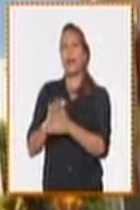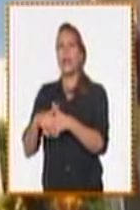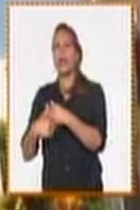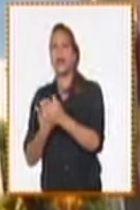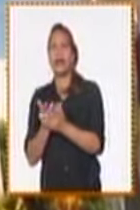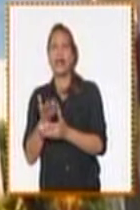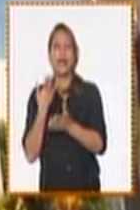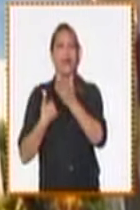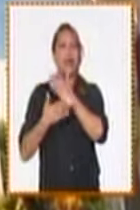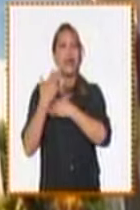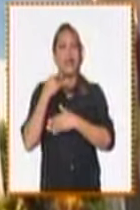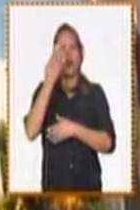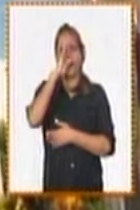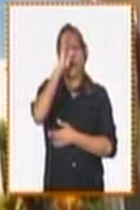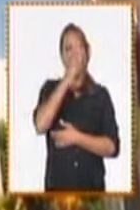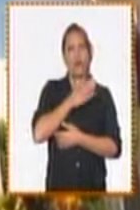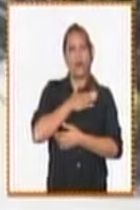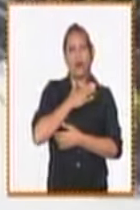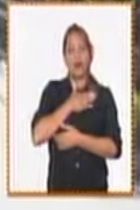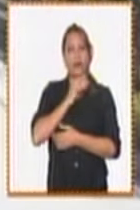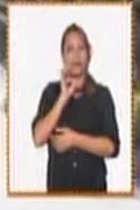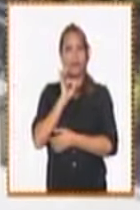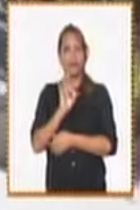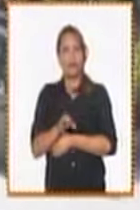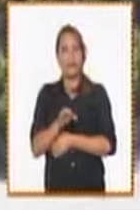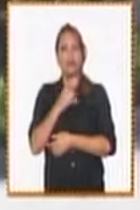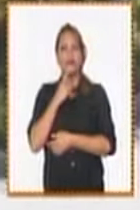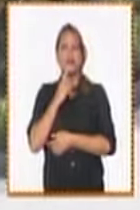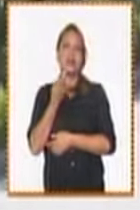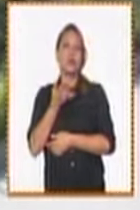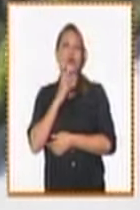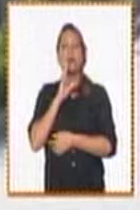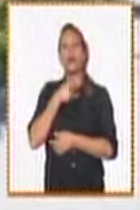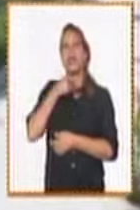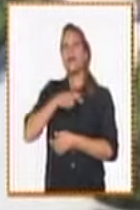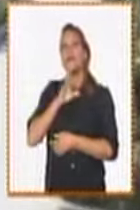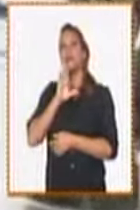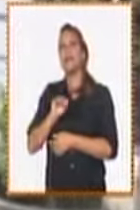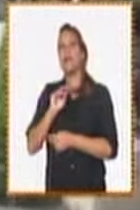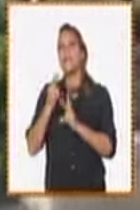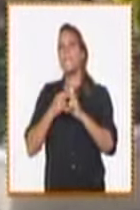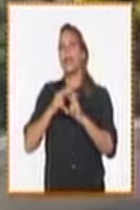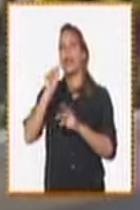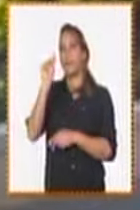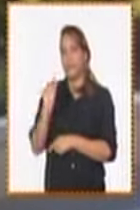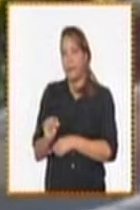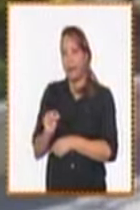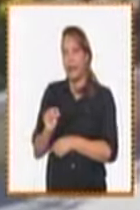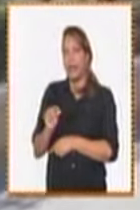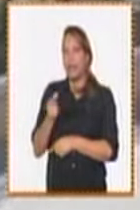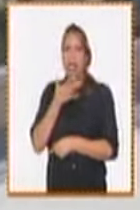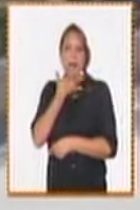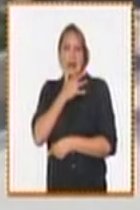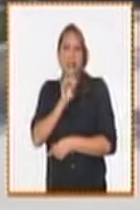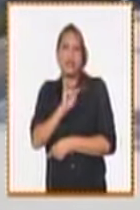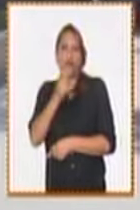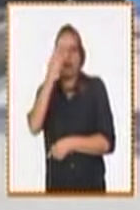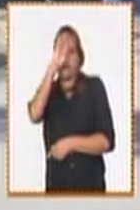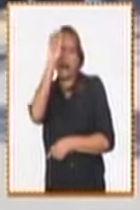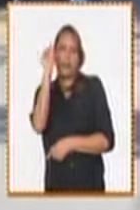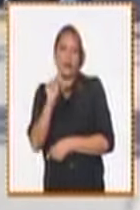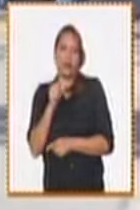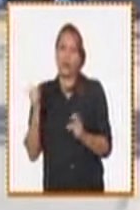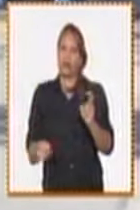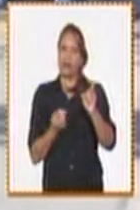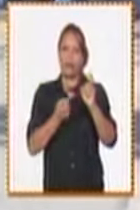génesis del cubano mismo, que decir Bayamé ya se está diciendo por sí solo, patriota. El Bayamé es una persona muy